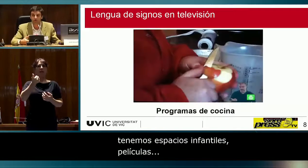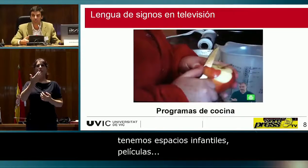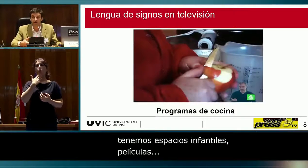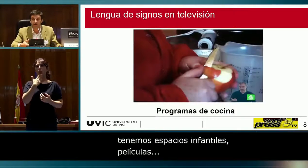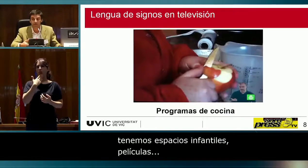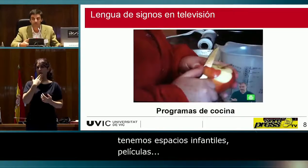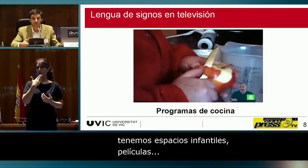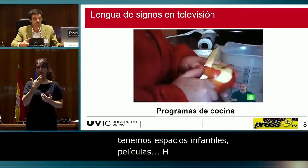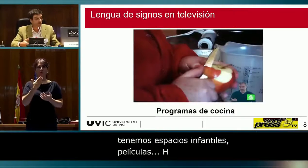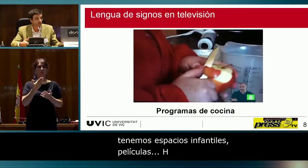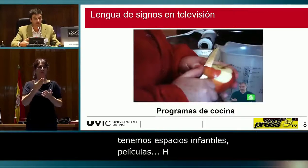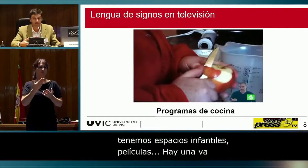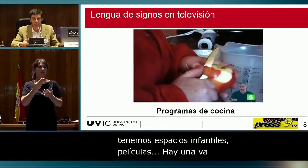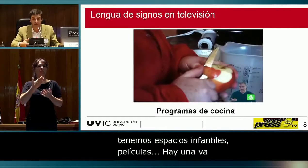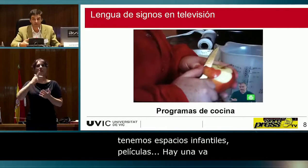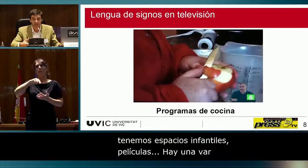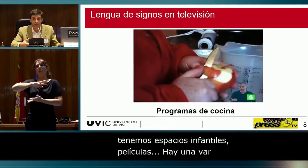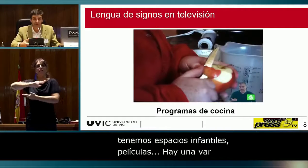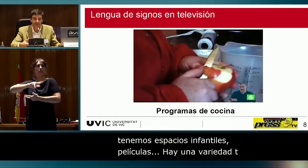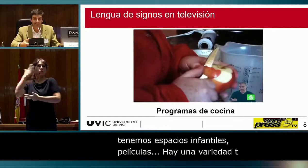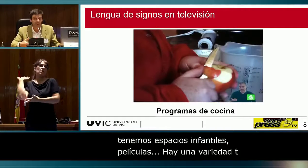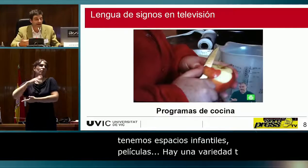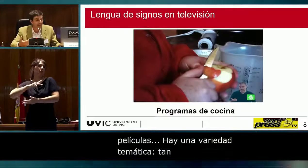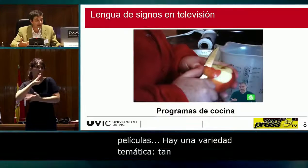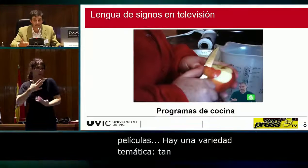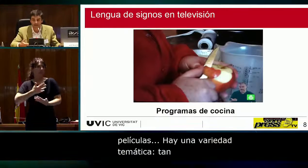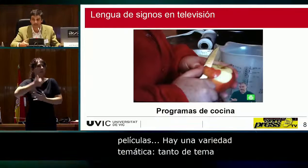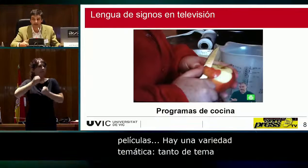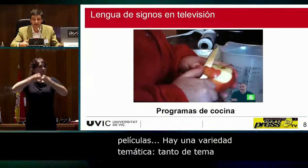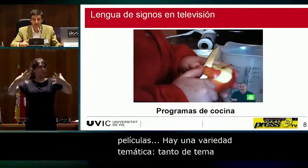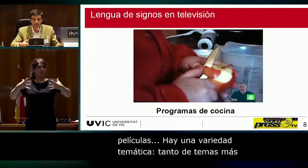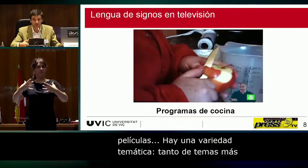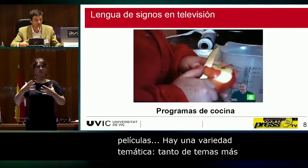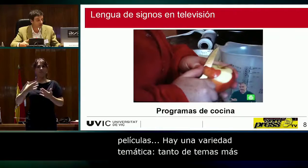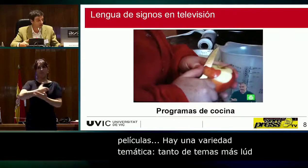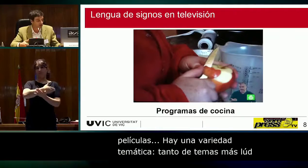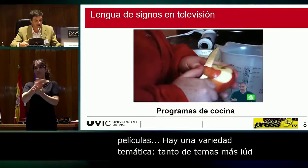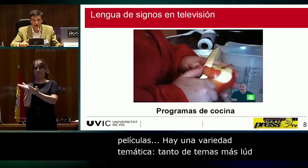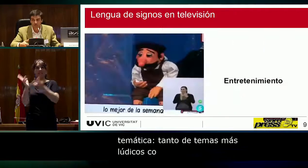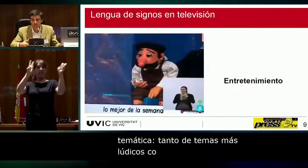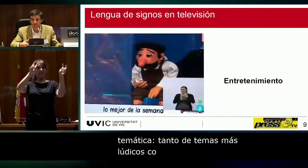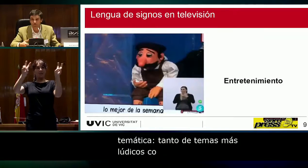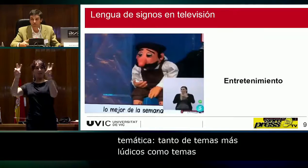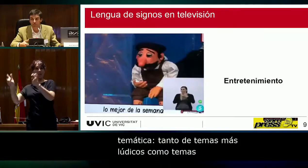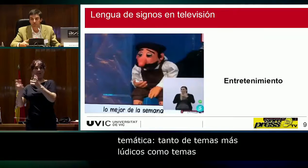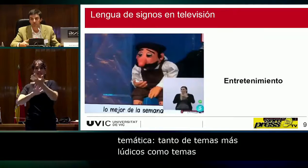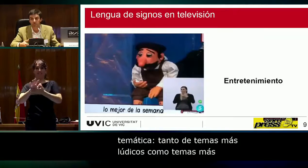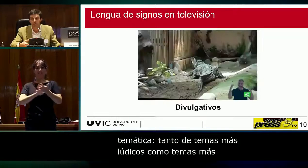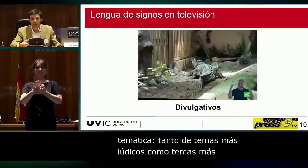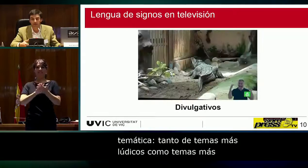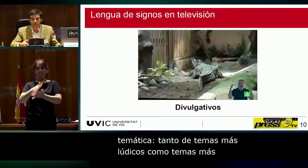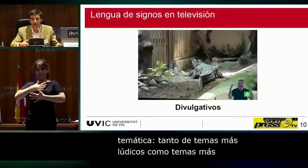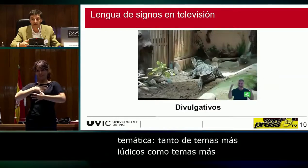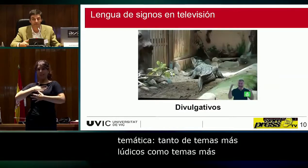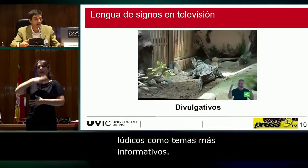como temas más informativos. De toda esta variedad temática en lengua de signos, a nosotros nos